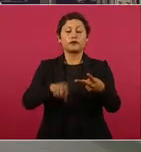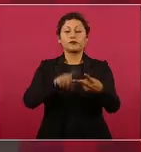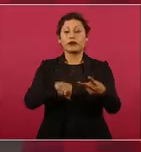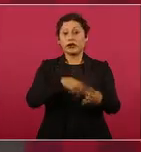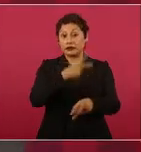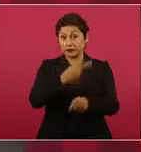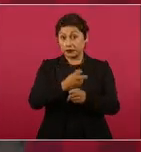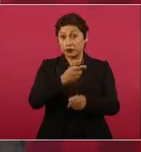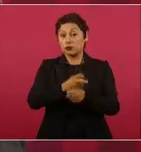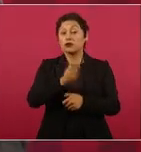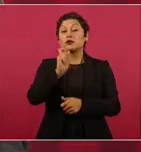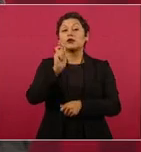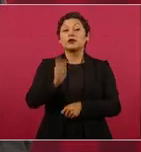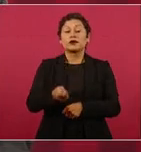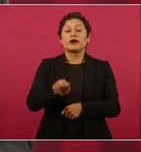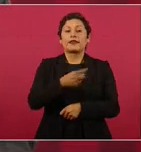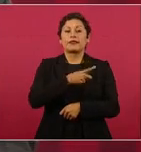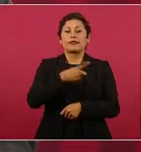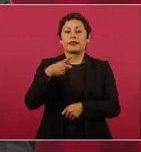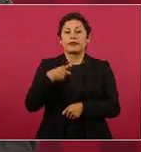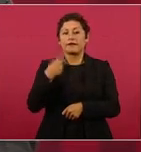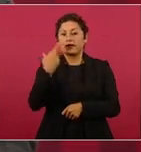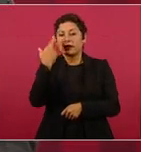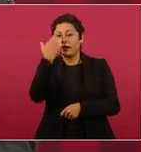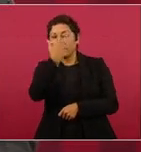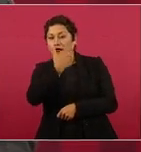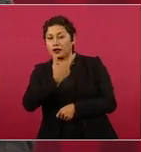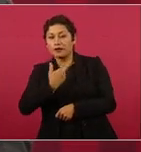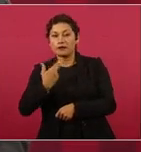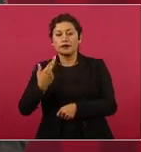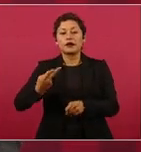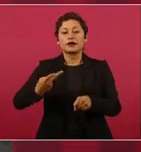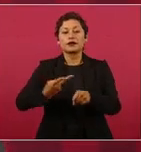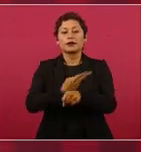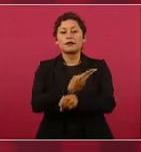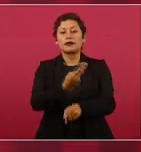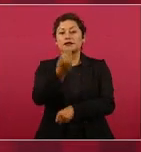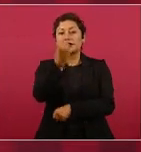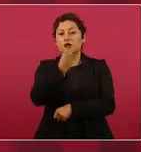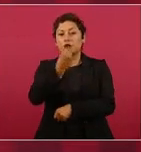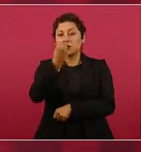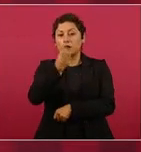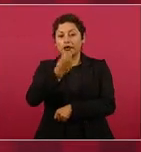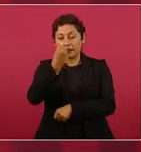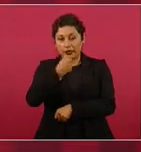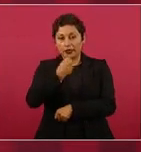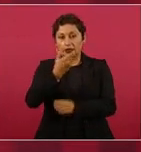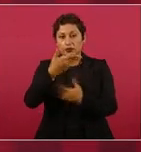de los alimentos del cuadro básico, perdón, de la canasta básica.